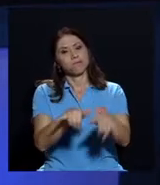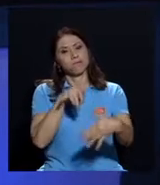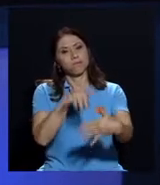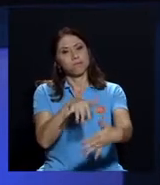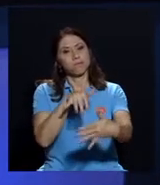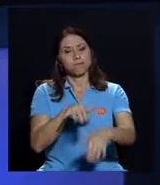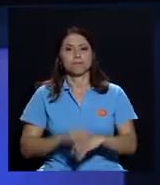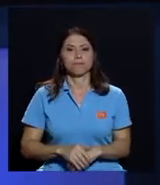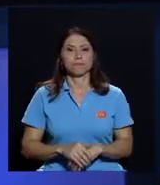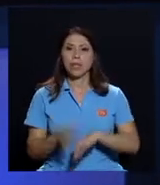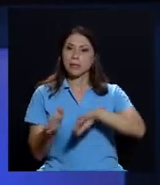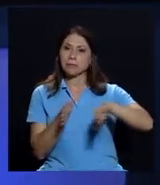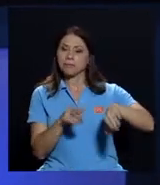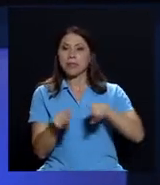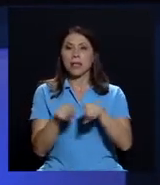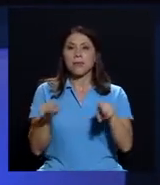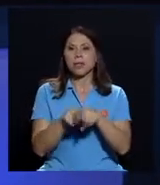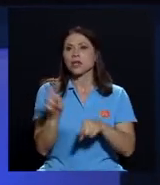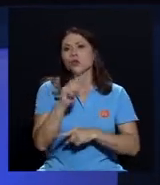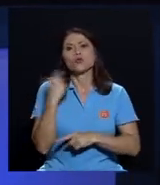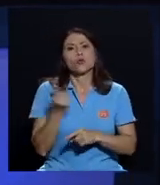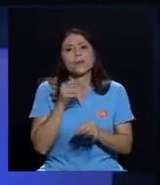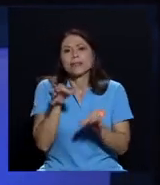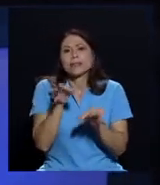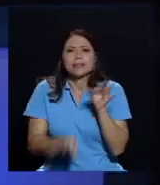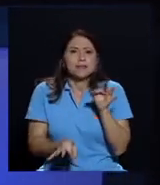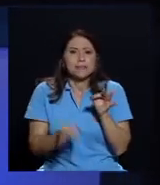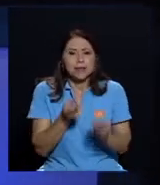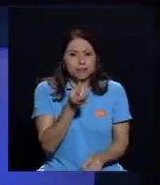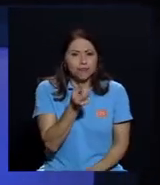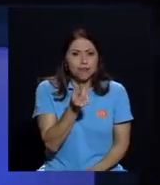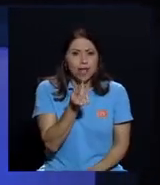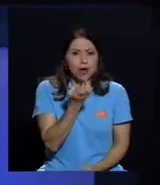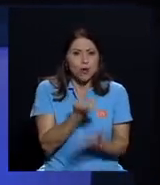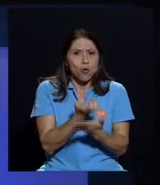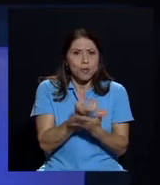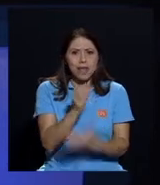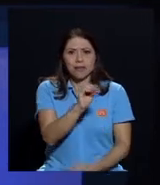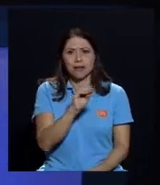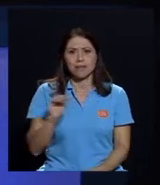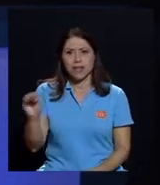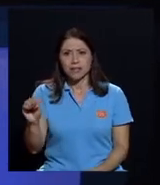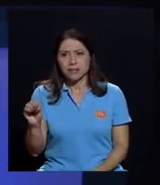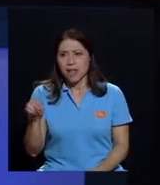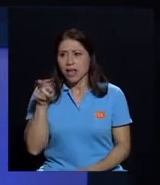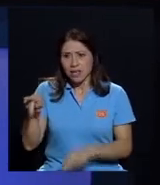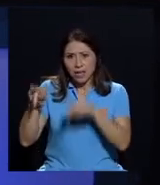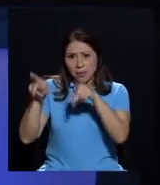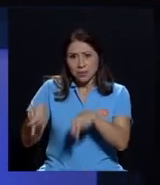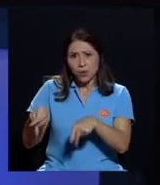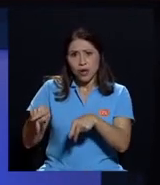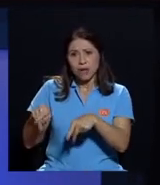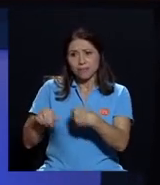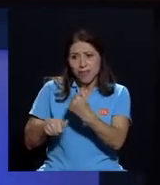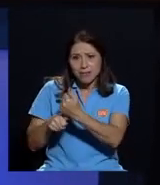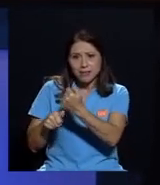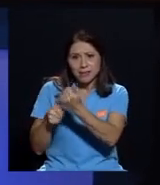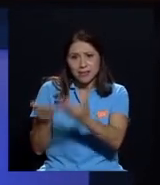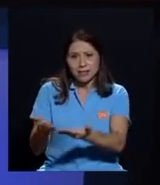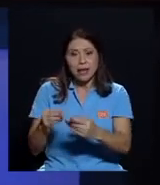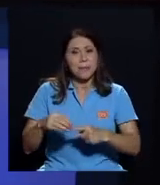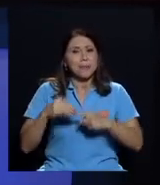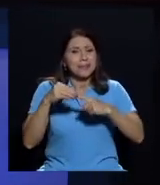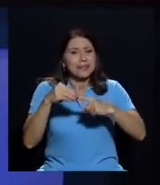hacer es no puede ser simplemente la transferencia económica y garantizar que la persona haya asistencia porque actualmente una de las principales